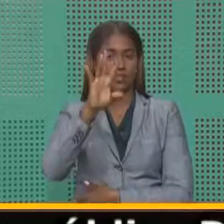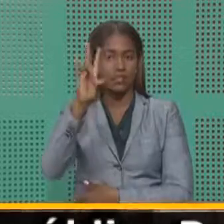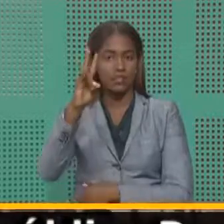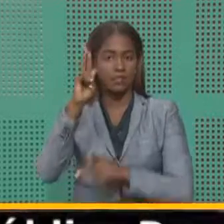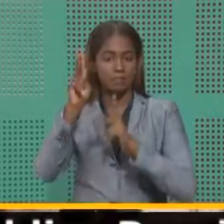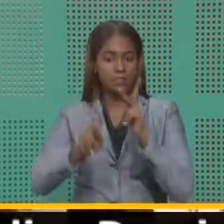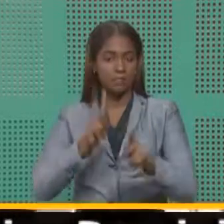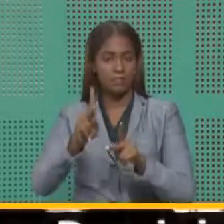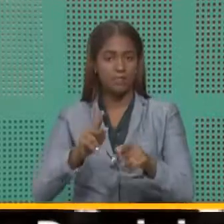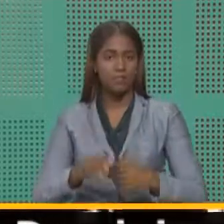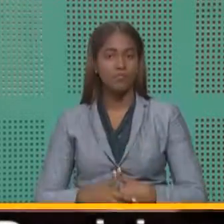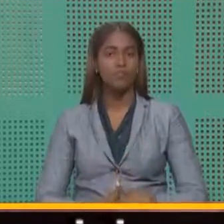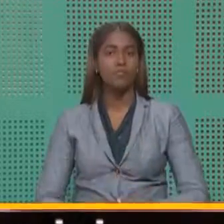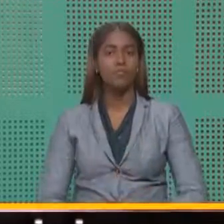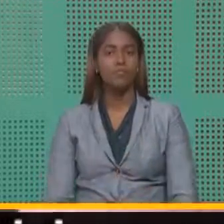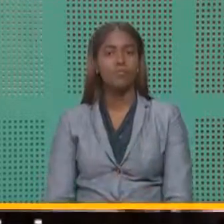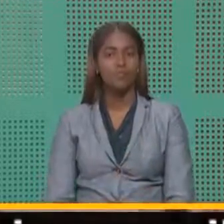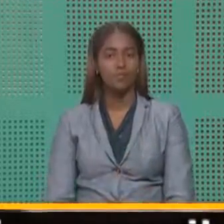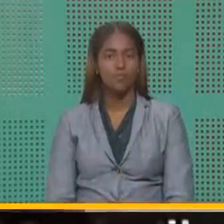visitantes